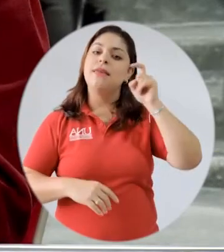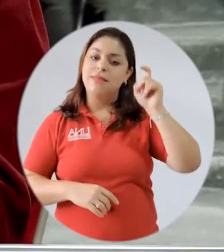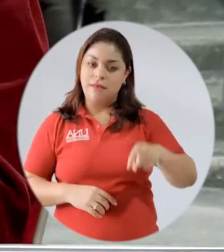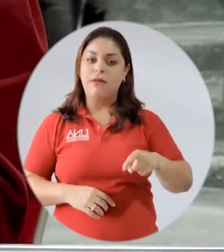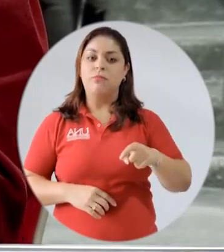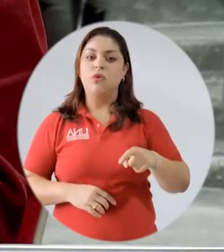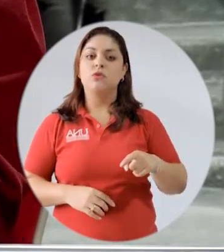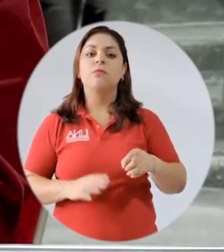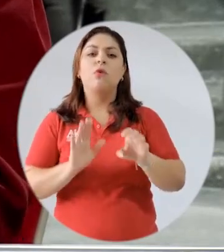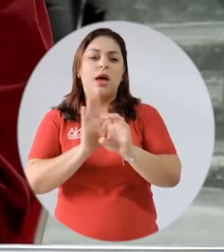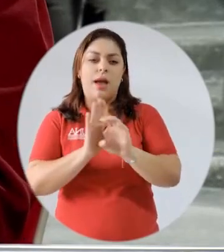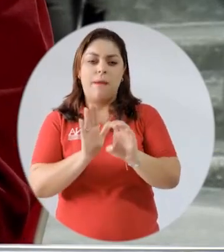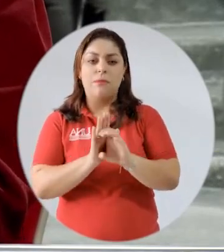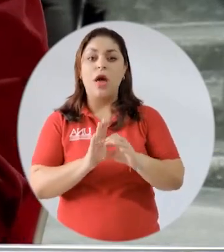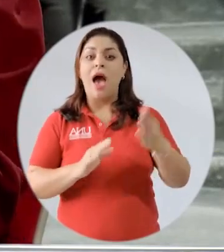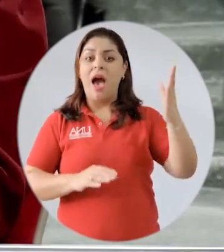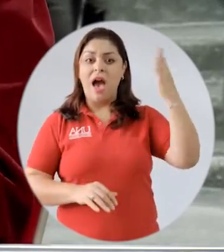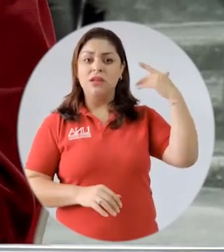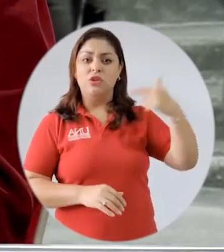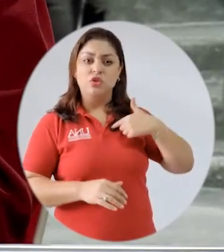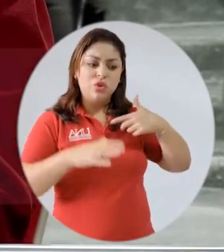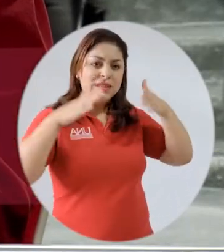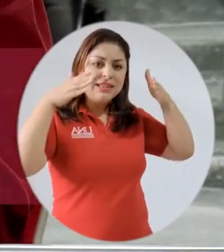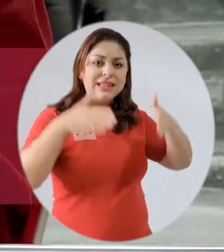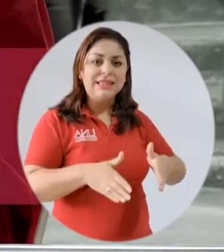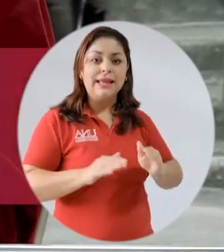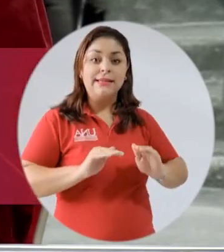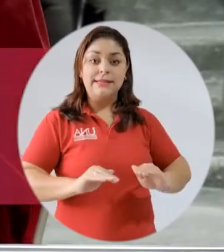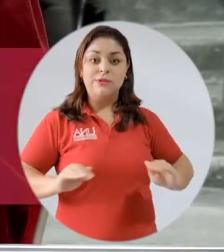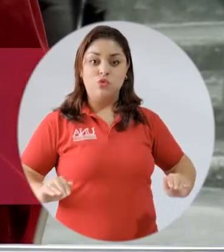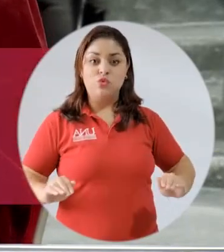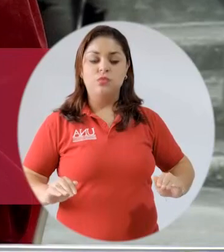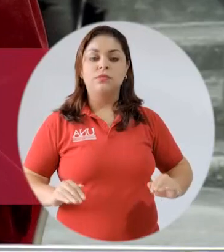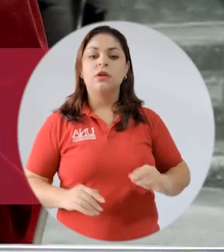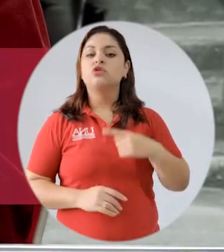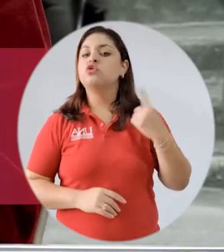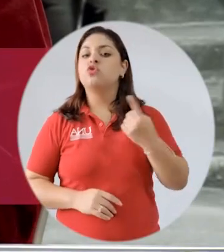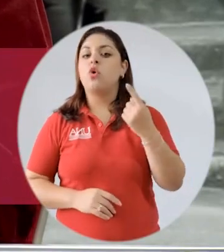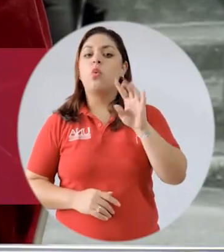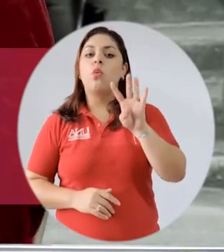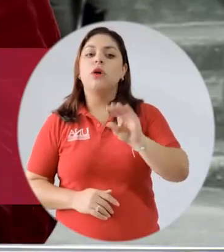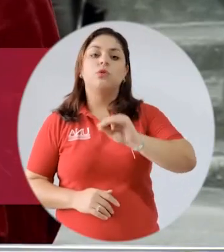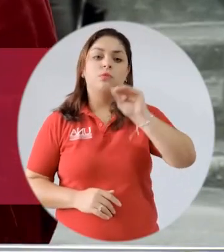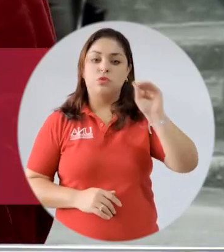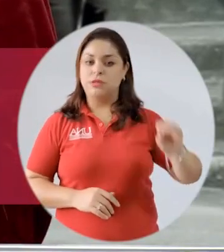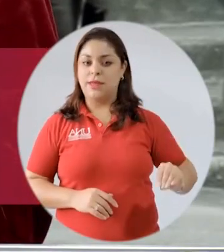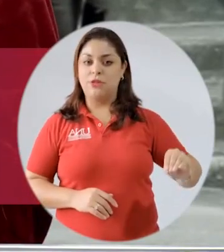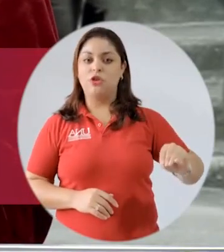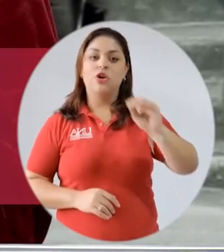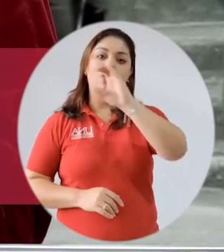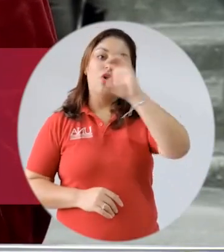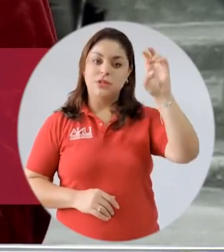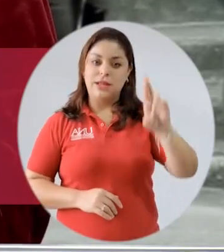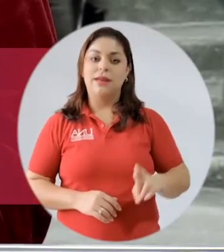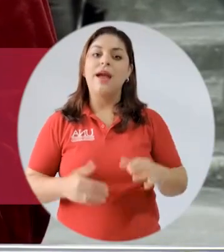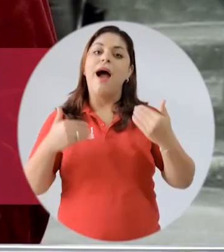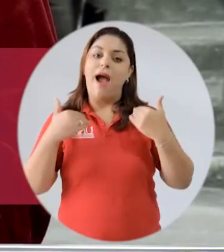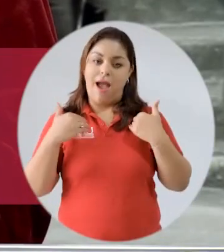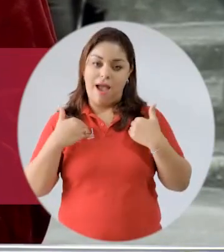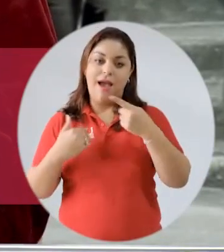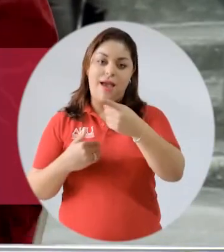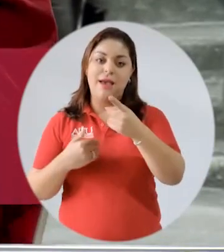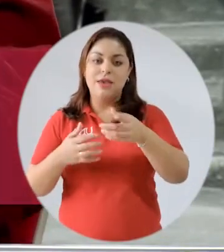propuesta, pero las otras personas no podrían, otras mujeres, ¿verdad? Entonces es importante que la encuesta mire y estudiemos qué